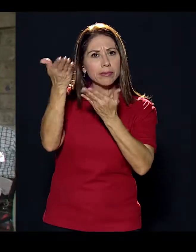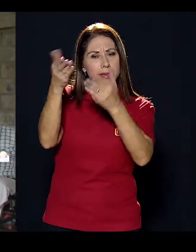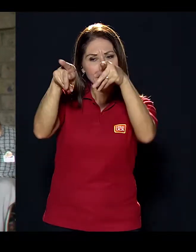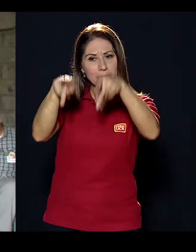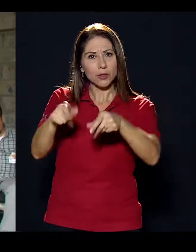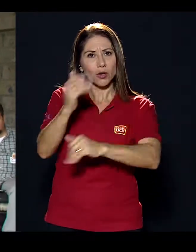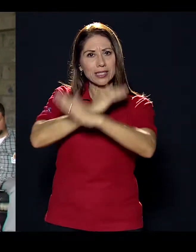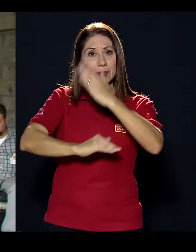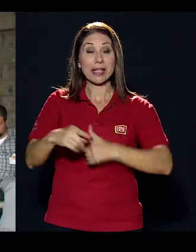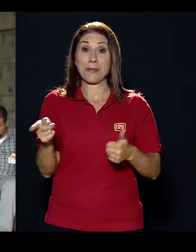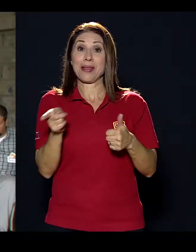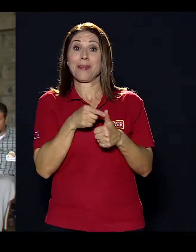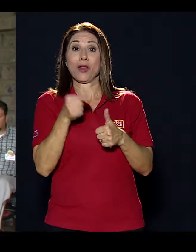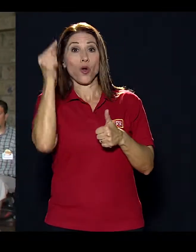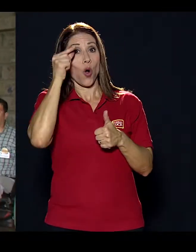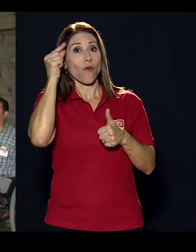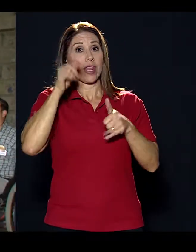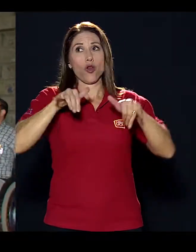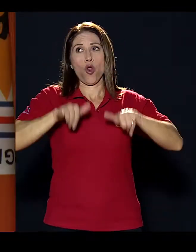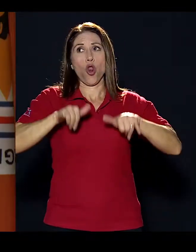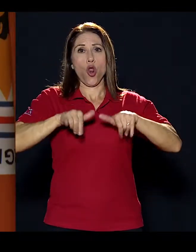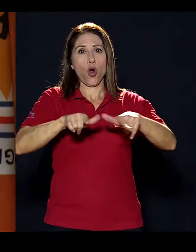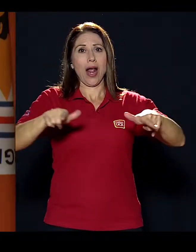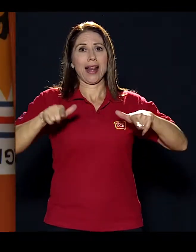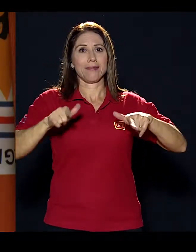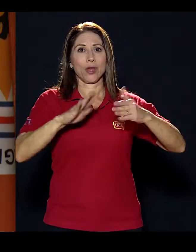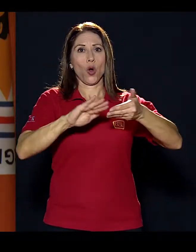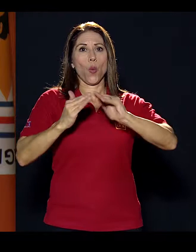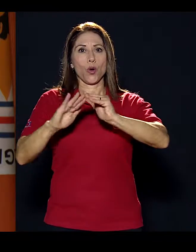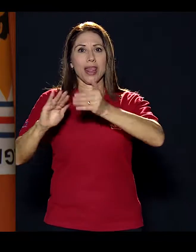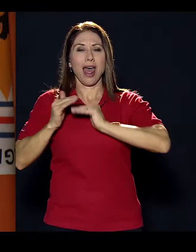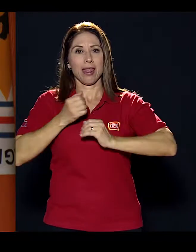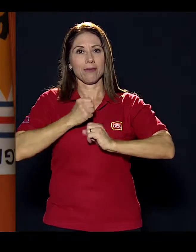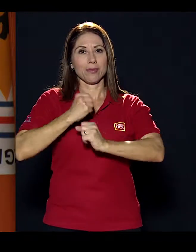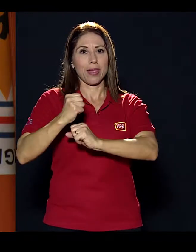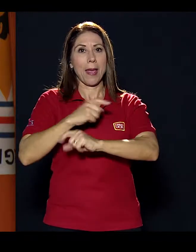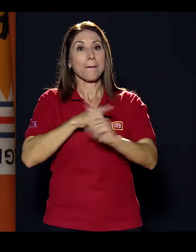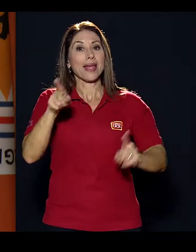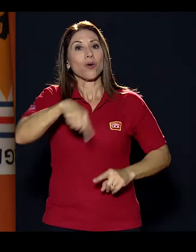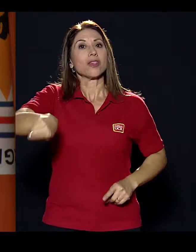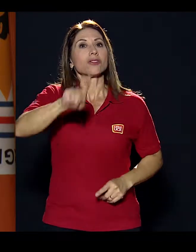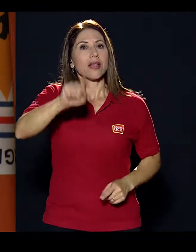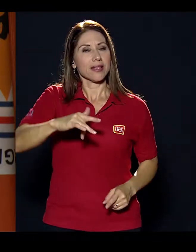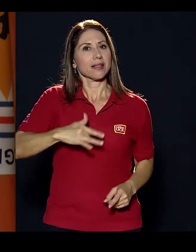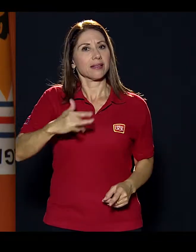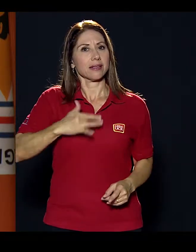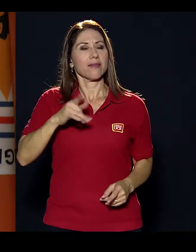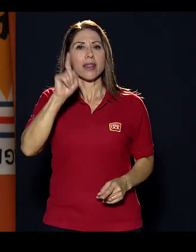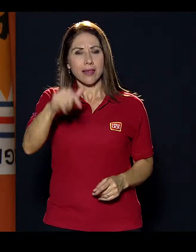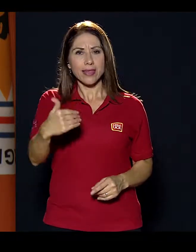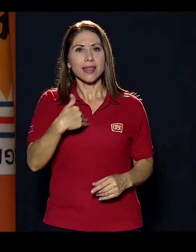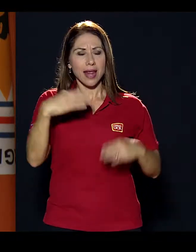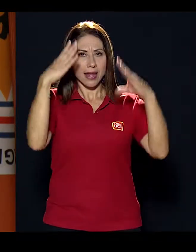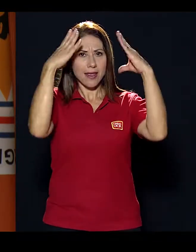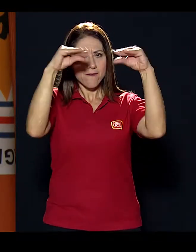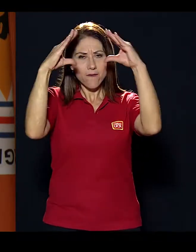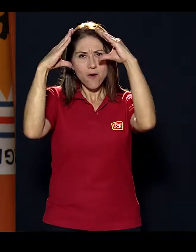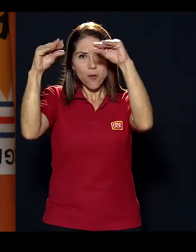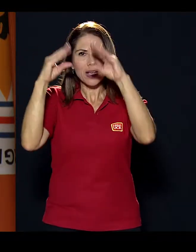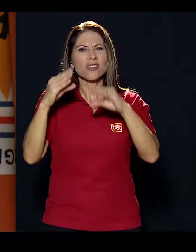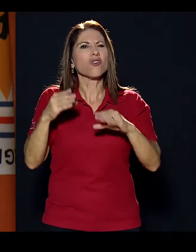Lo primero son los gobiernos locales, la comunidad, pero ellos tienen que estar sensibles, tienen que tener información. ¿Y qué